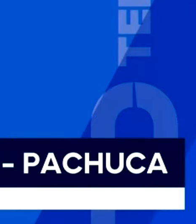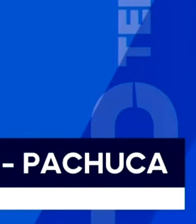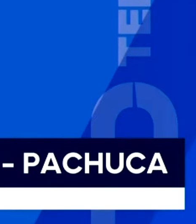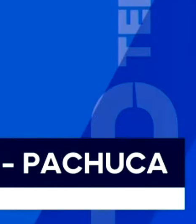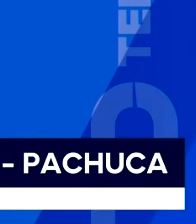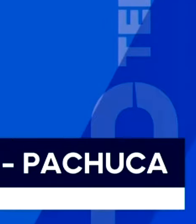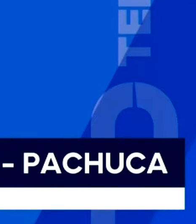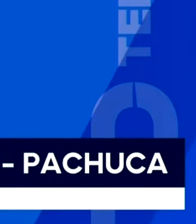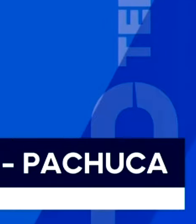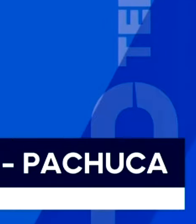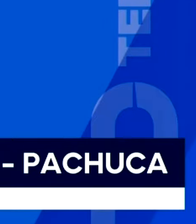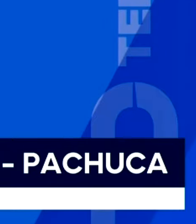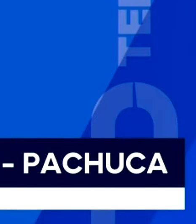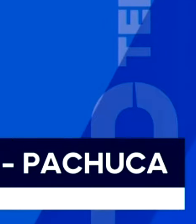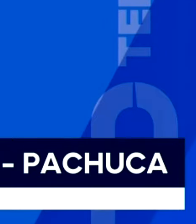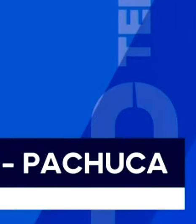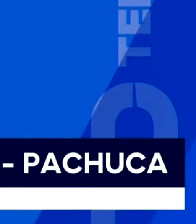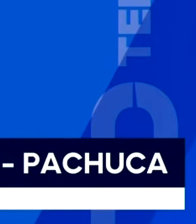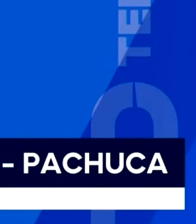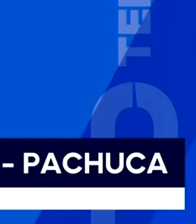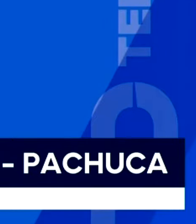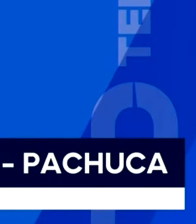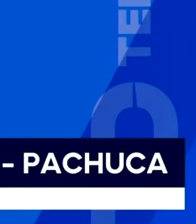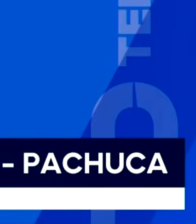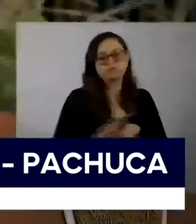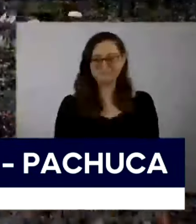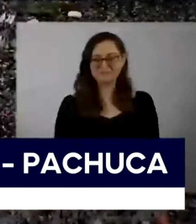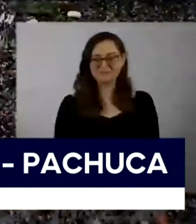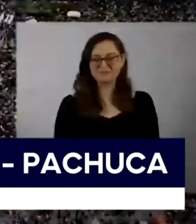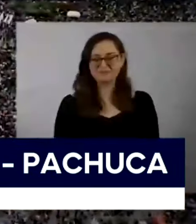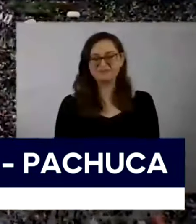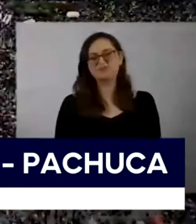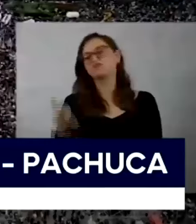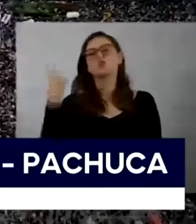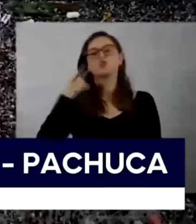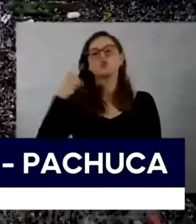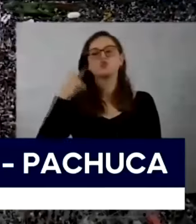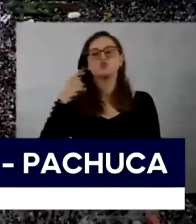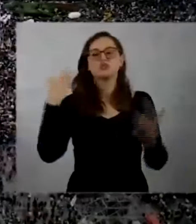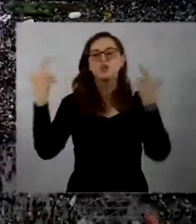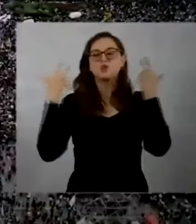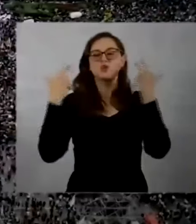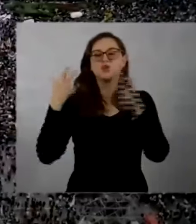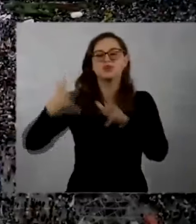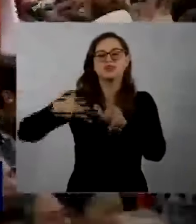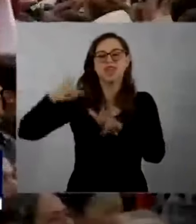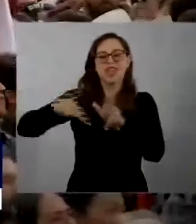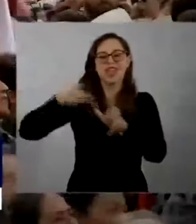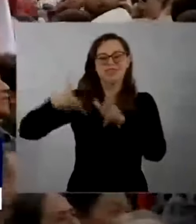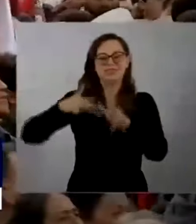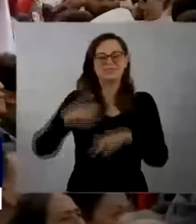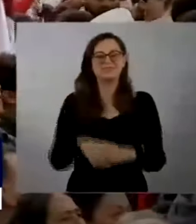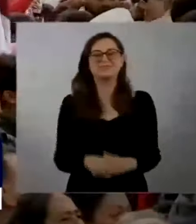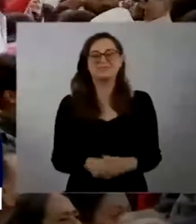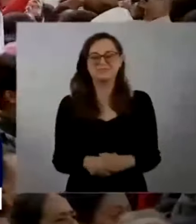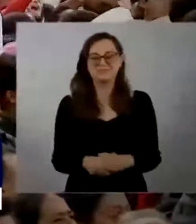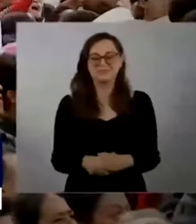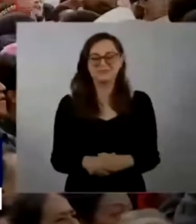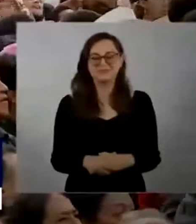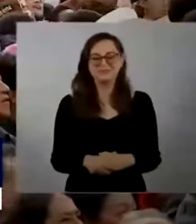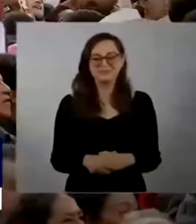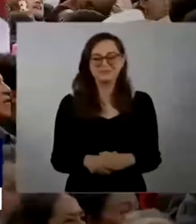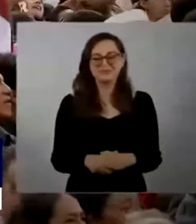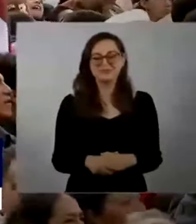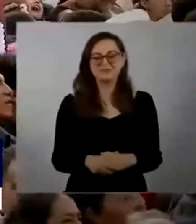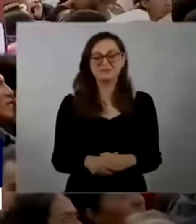Zempoala. Pero el plan ferroviario es más amplio. Vamos a hacer nuevas líneas de